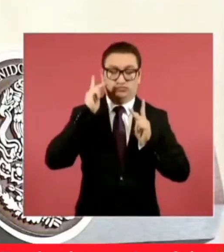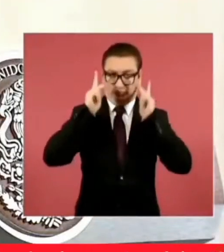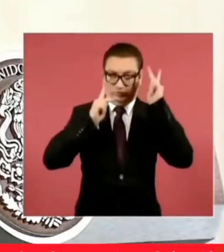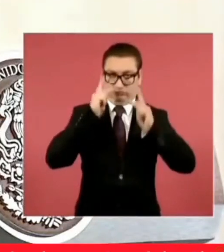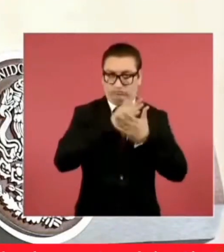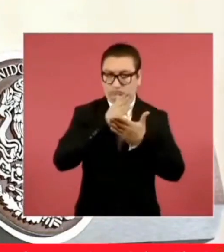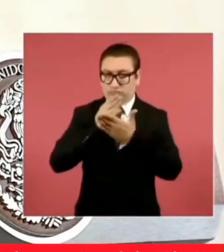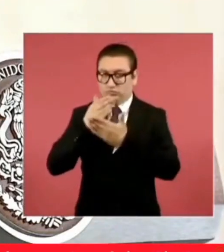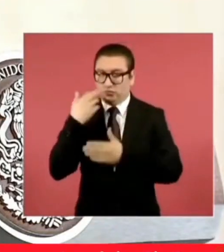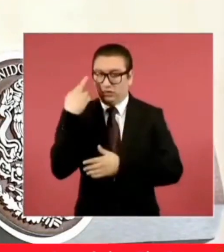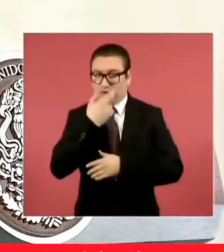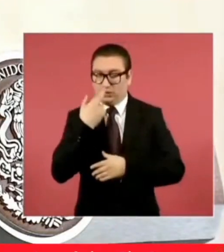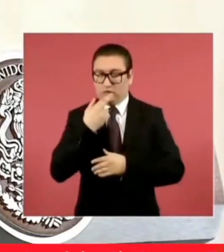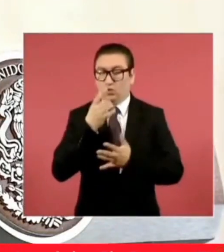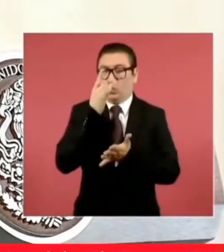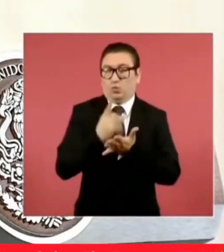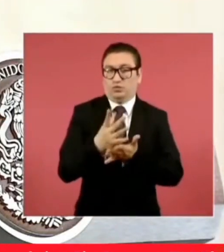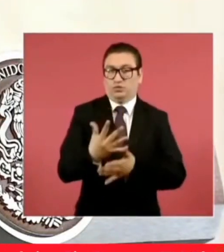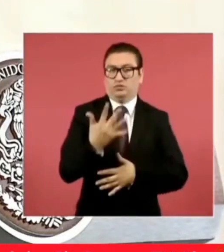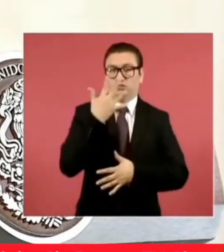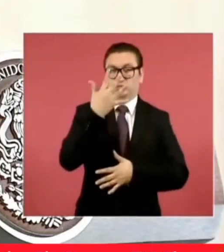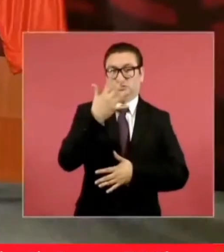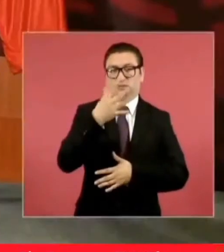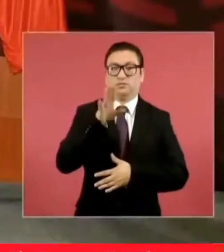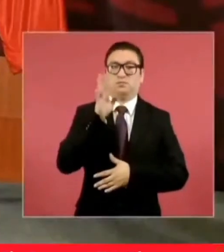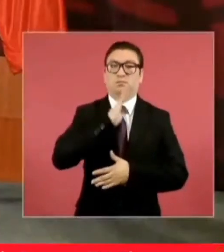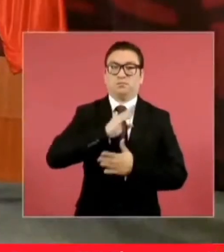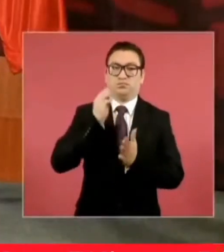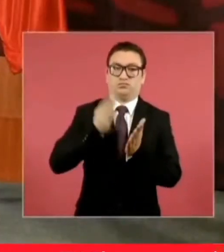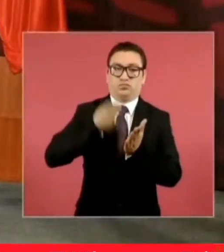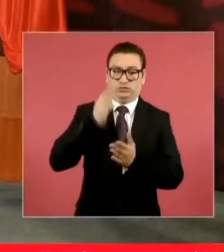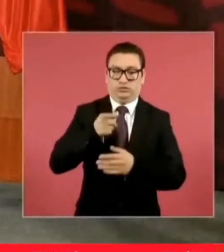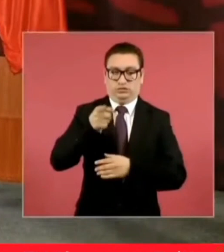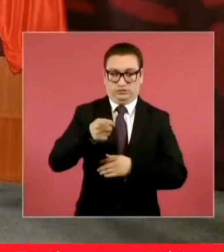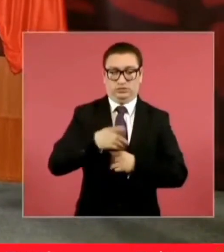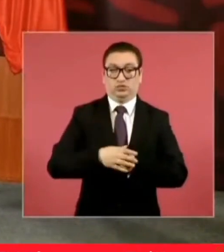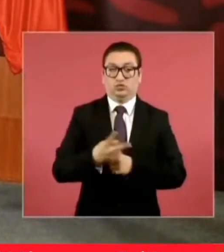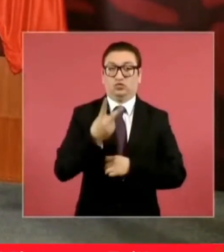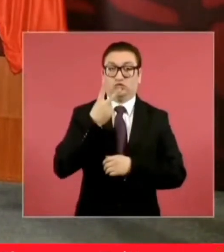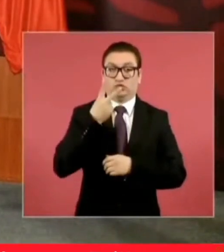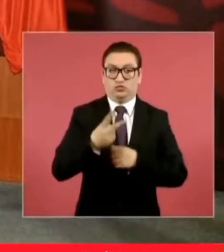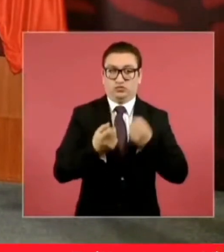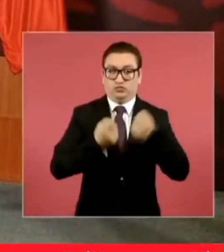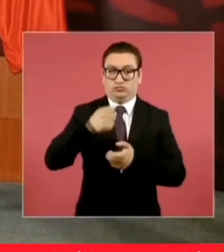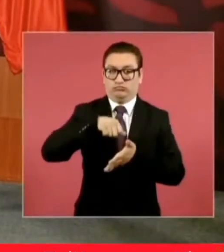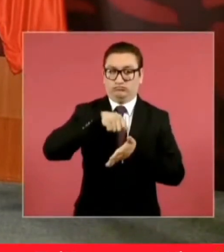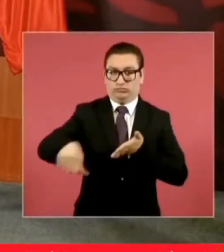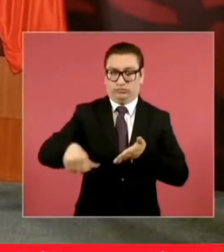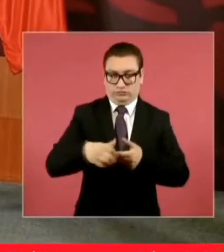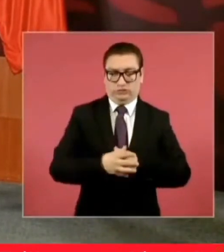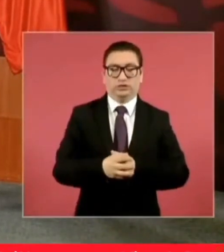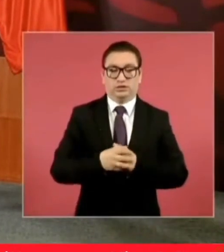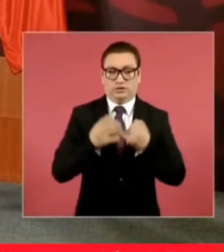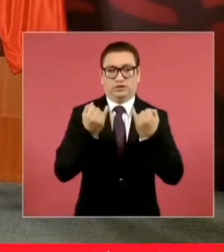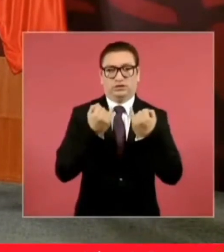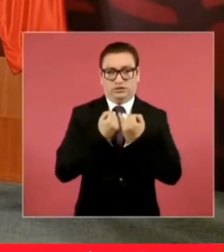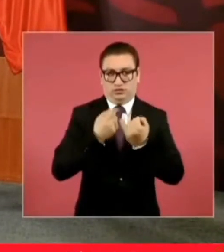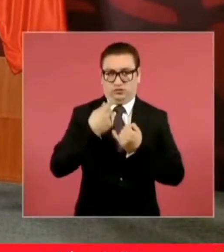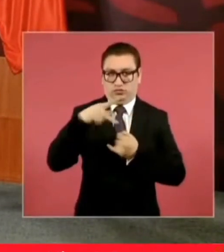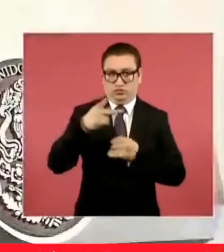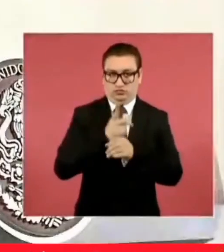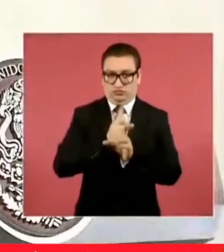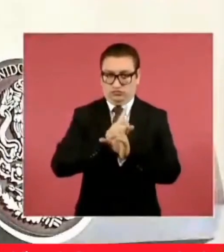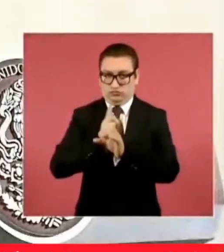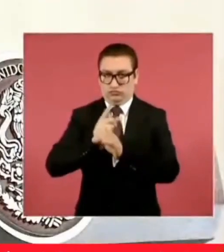mencionadas, solo 5 resultaron con infracción. 2 vehículos fueron inmovilizados, al igual que 2 instrumentos de